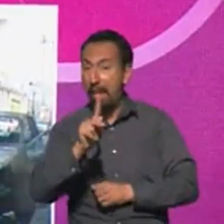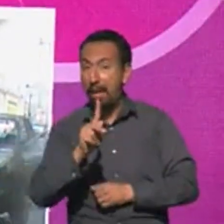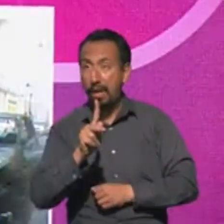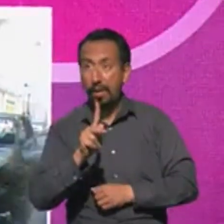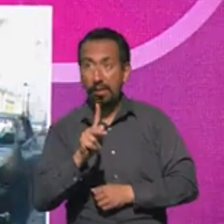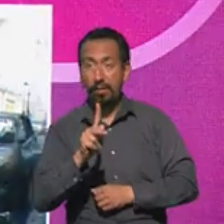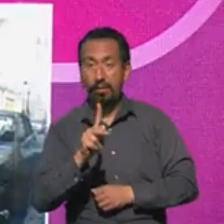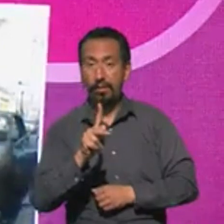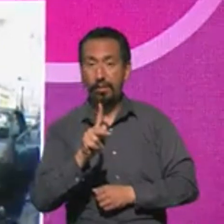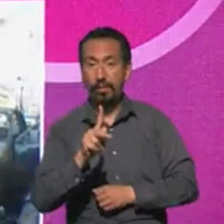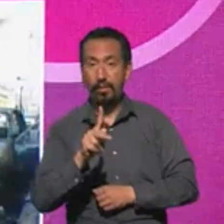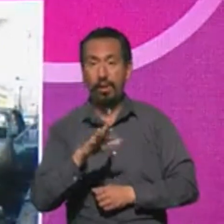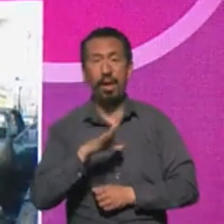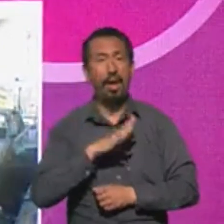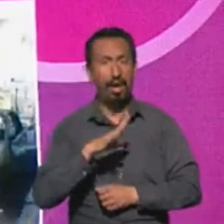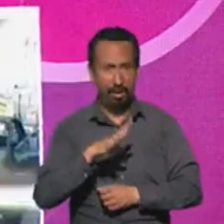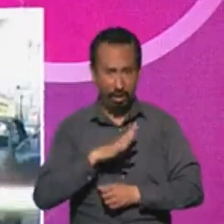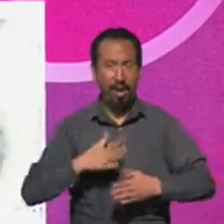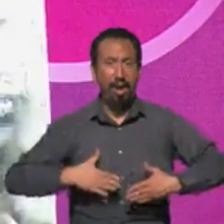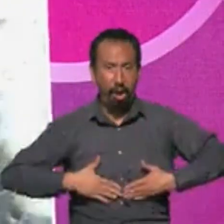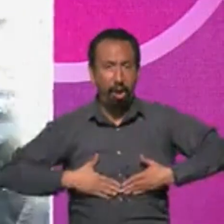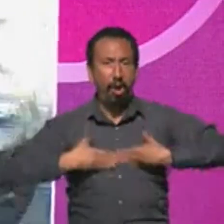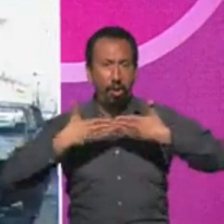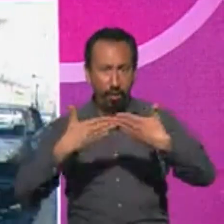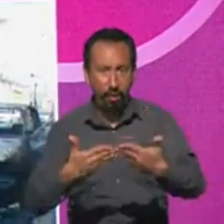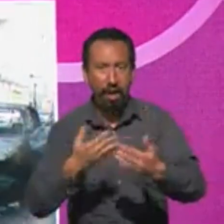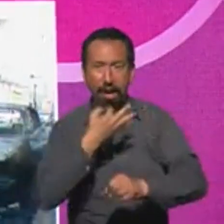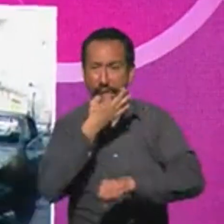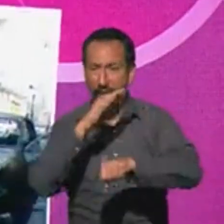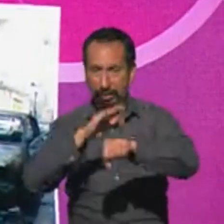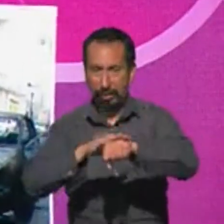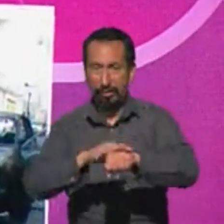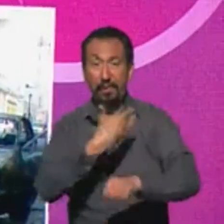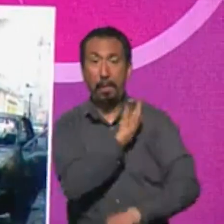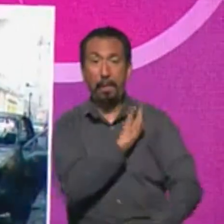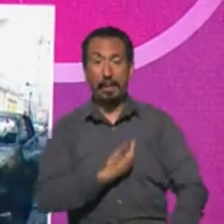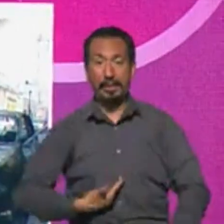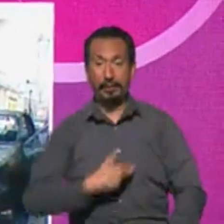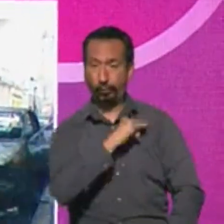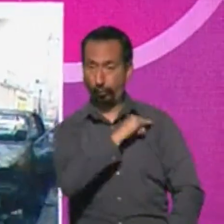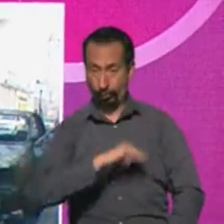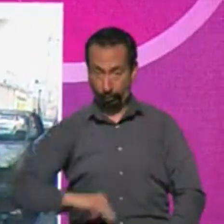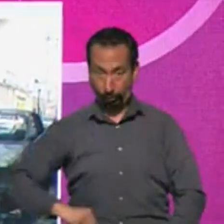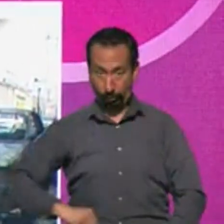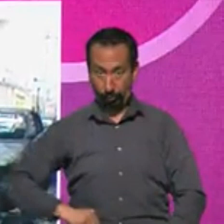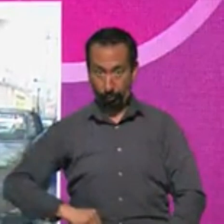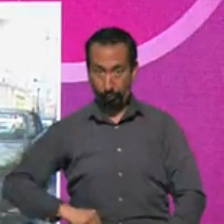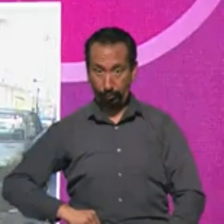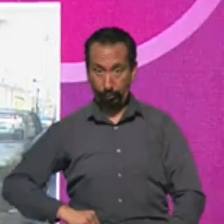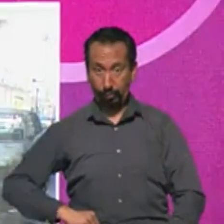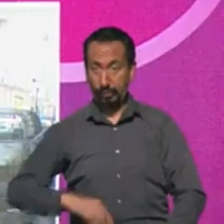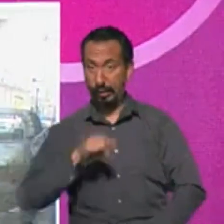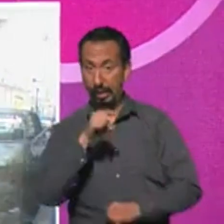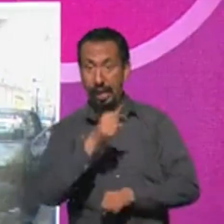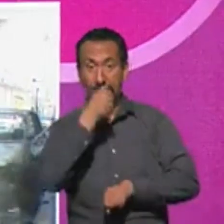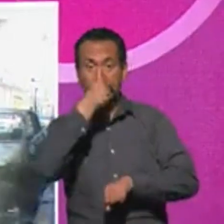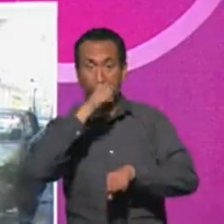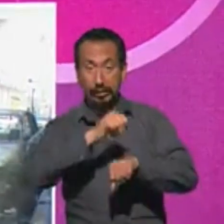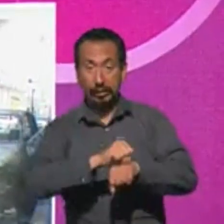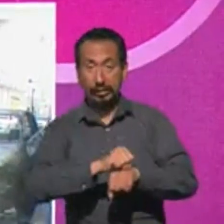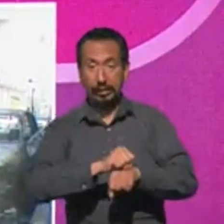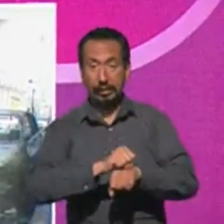pero decía que les quería contar cómo la presidencia municipal el secretario de